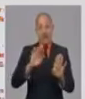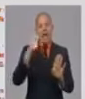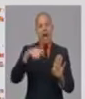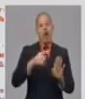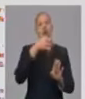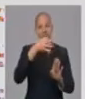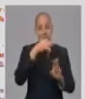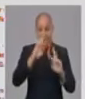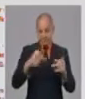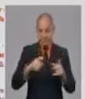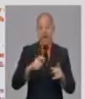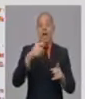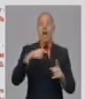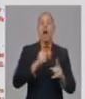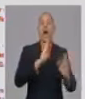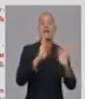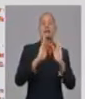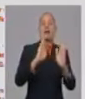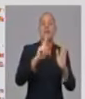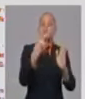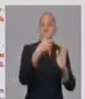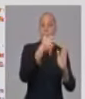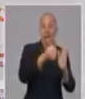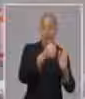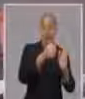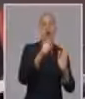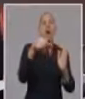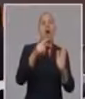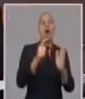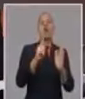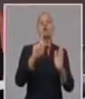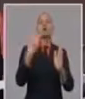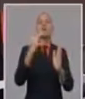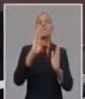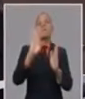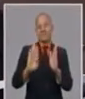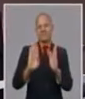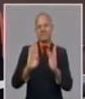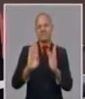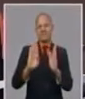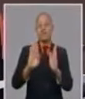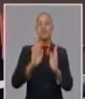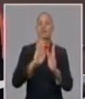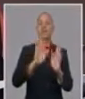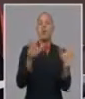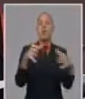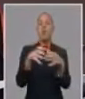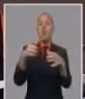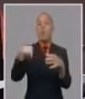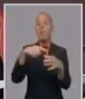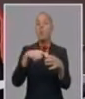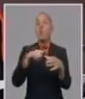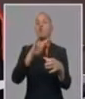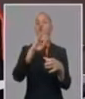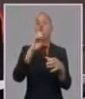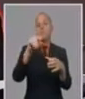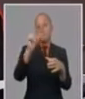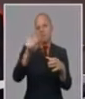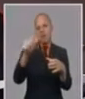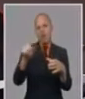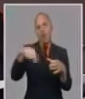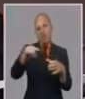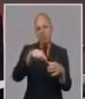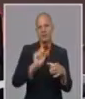fase 2B, que como se ha señalado, pues implicará a 900 personas en este estudio. Ya se sabe que